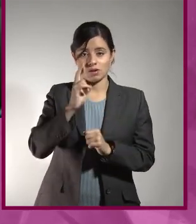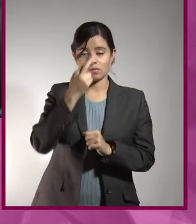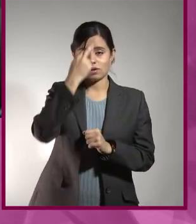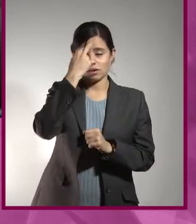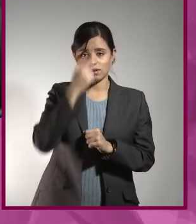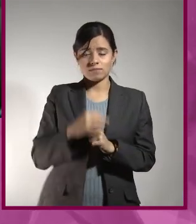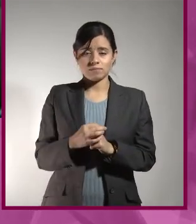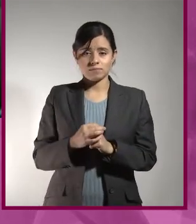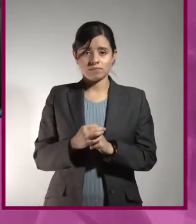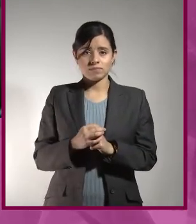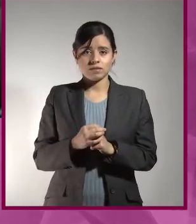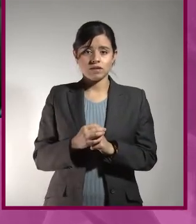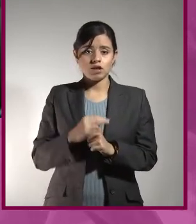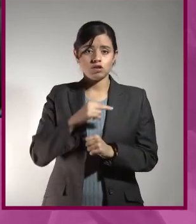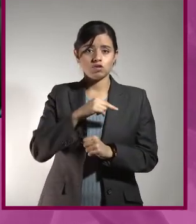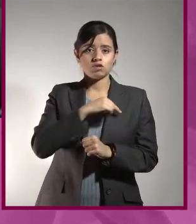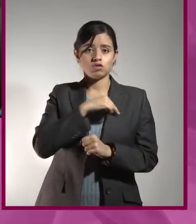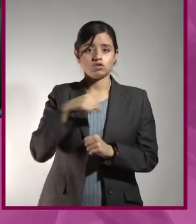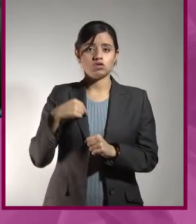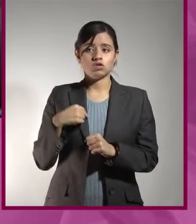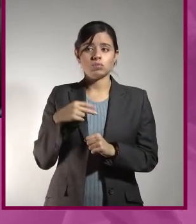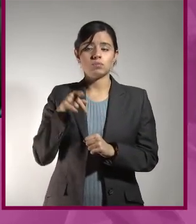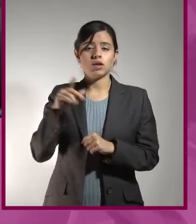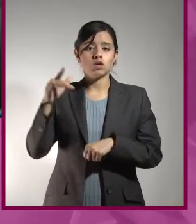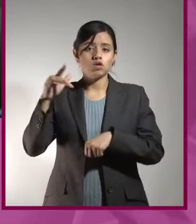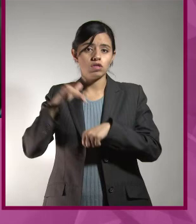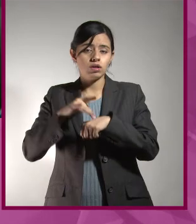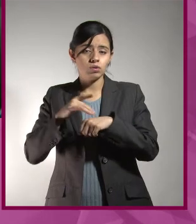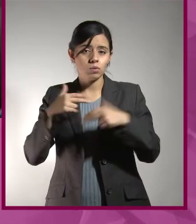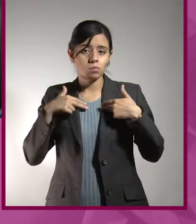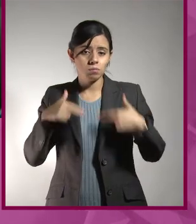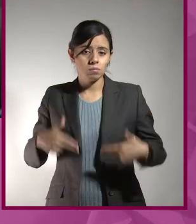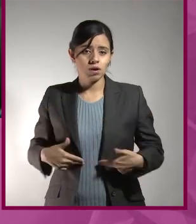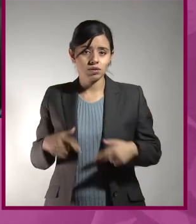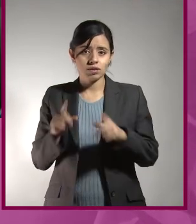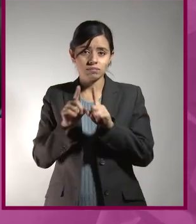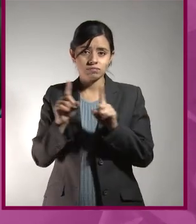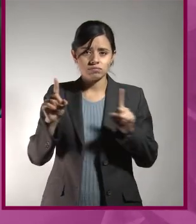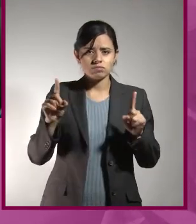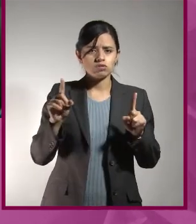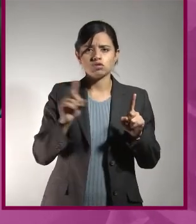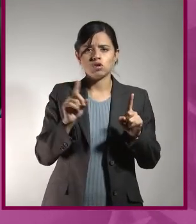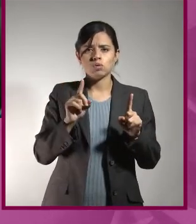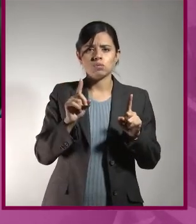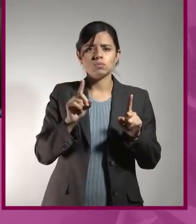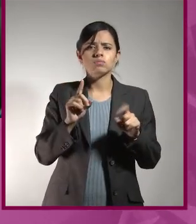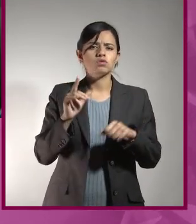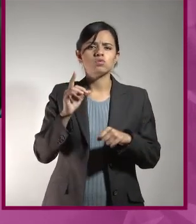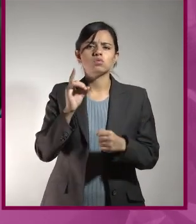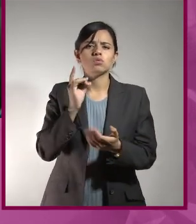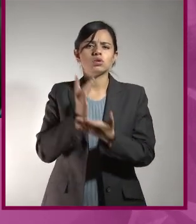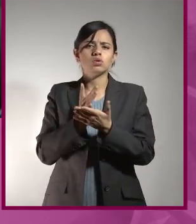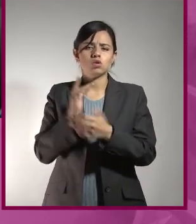Recuérdate que no estamos aislados del contacto humano, solo del contacto físico.